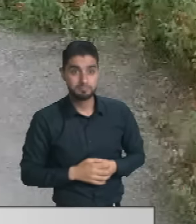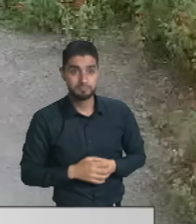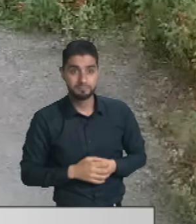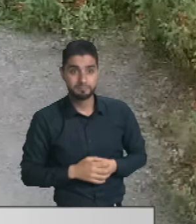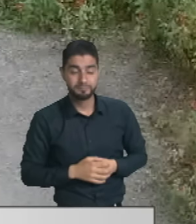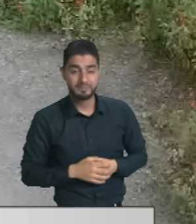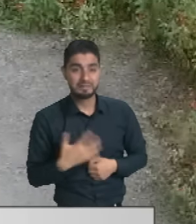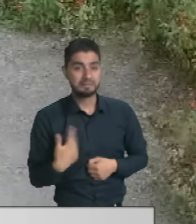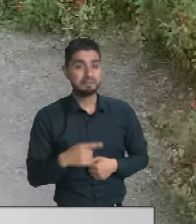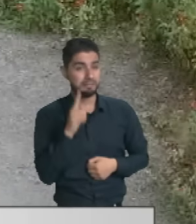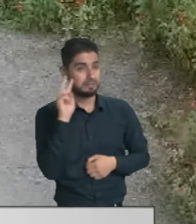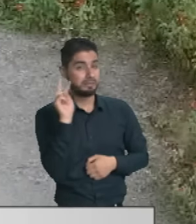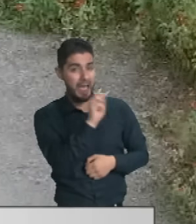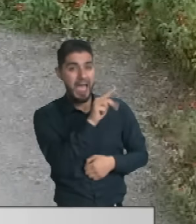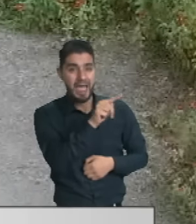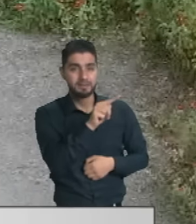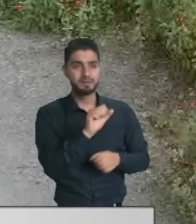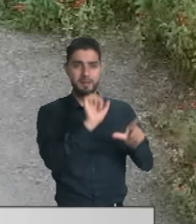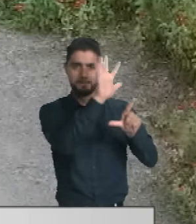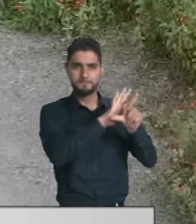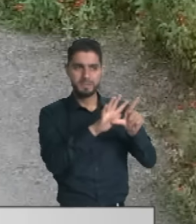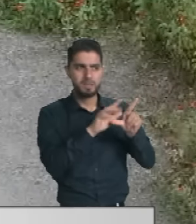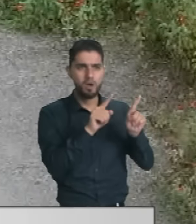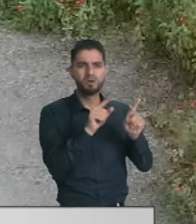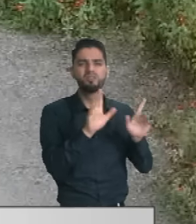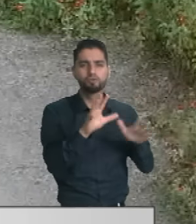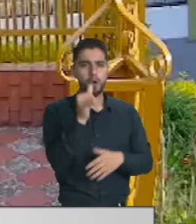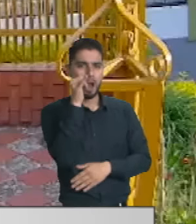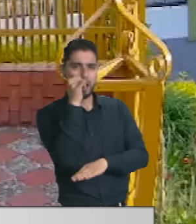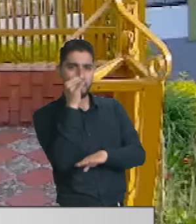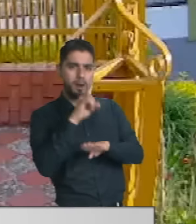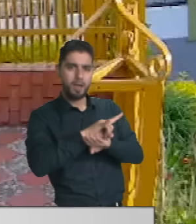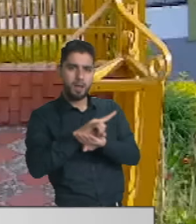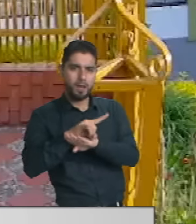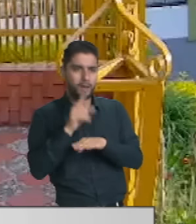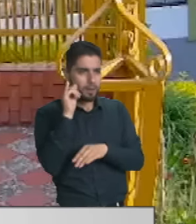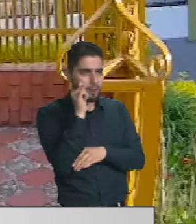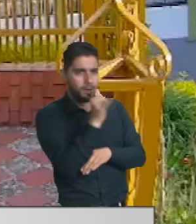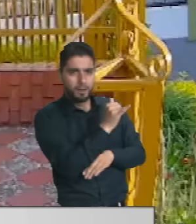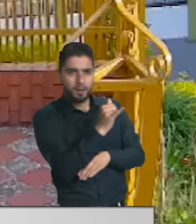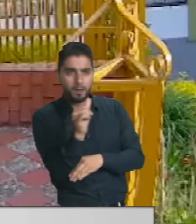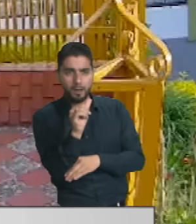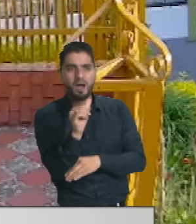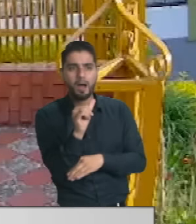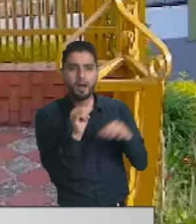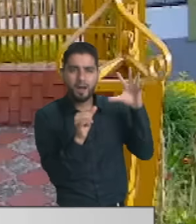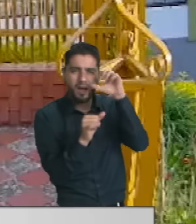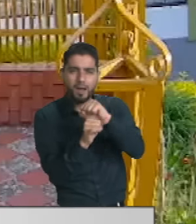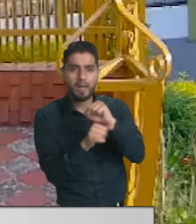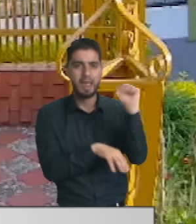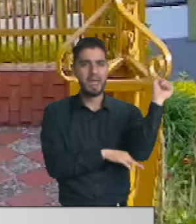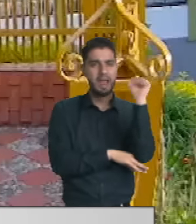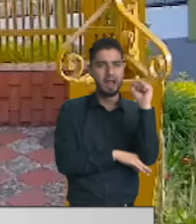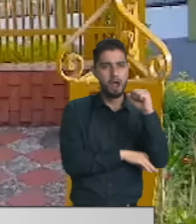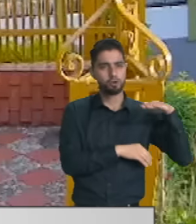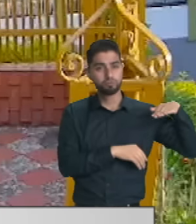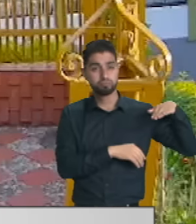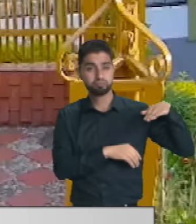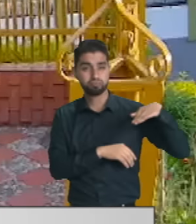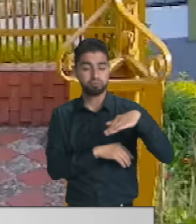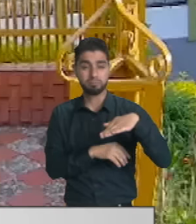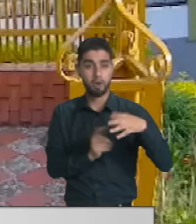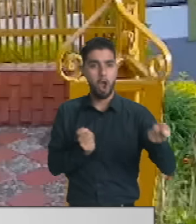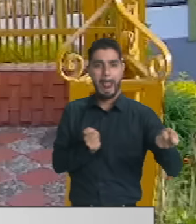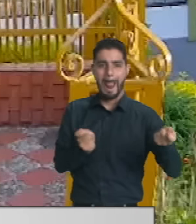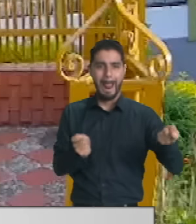continuación, corresponden a los videos de cámaras de seguridad que registraron el momento en el que aparentemente un vehículo perdió el control